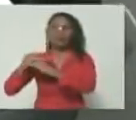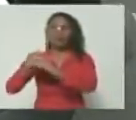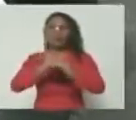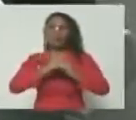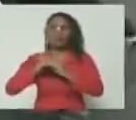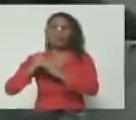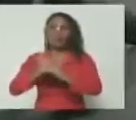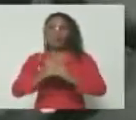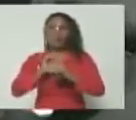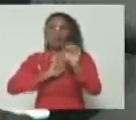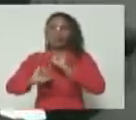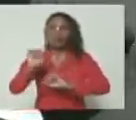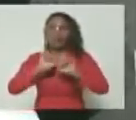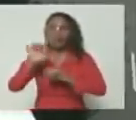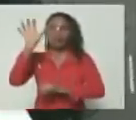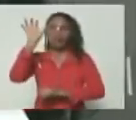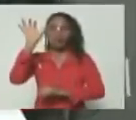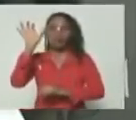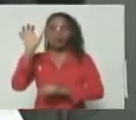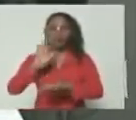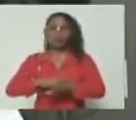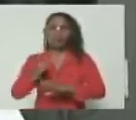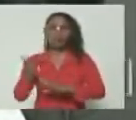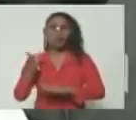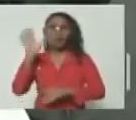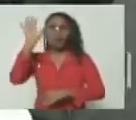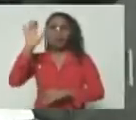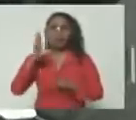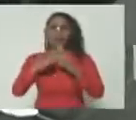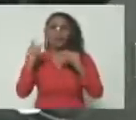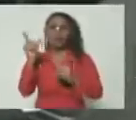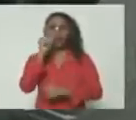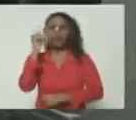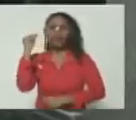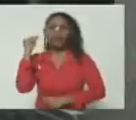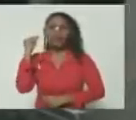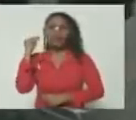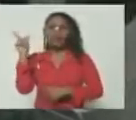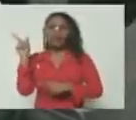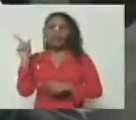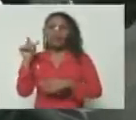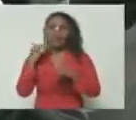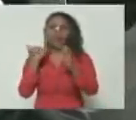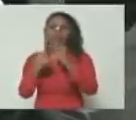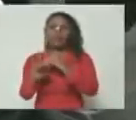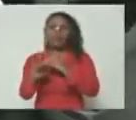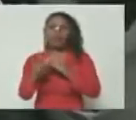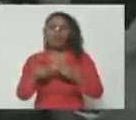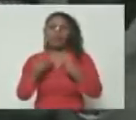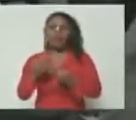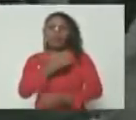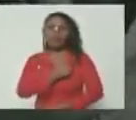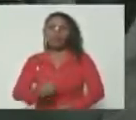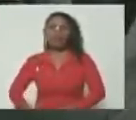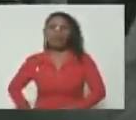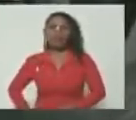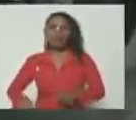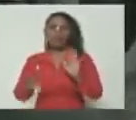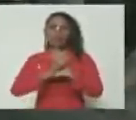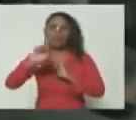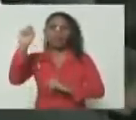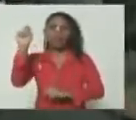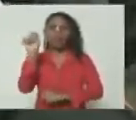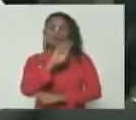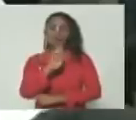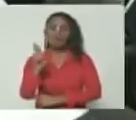al país conjuntamente, porque el país es de todas y de todos. Es parte del mensaje que ha dado el presidente constitucional de la